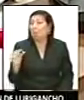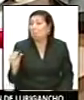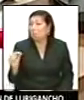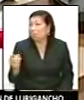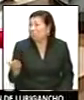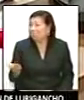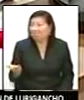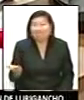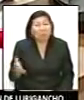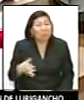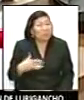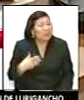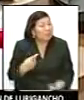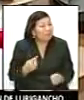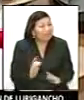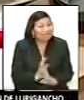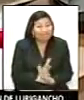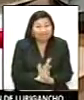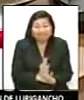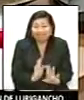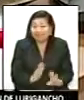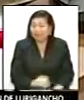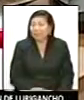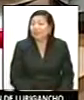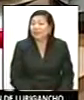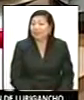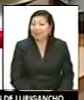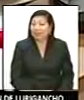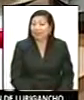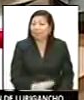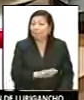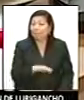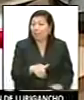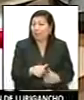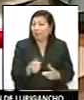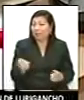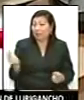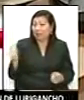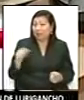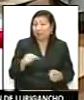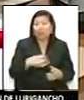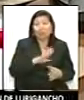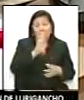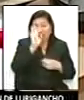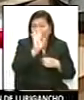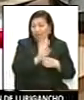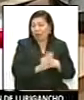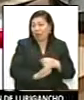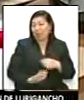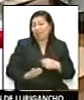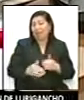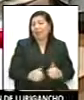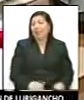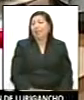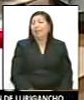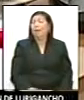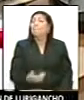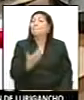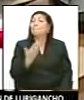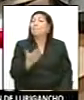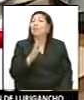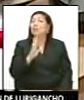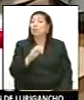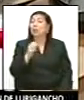eso no se puede permitir. Afuera están, señor presidente, todos los trabajadores que han llegado de todo el Perú. Están reclamando